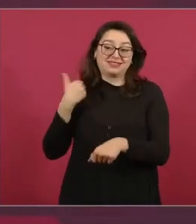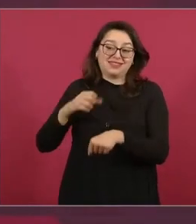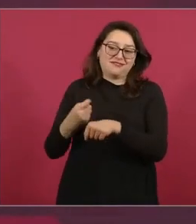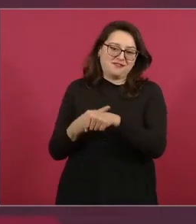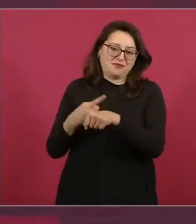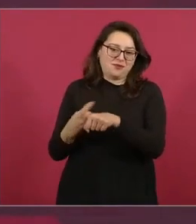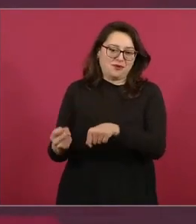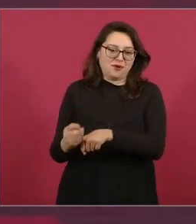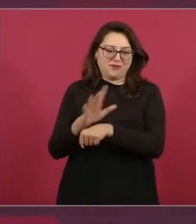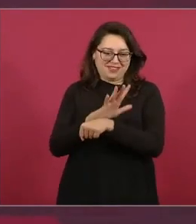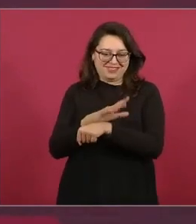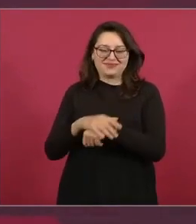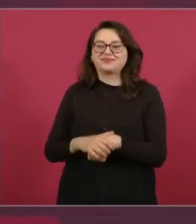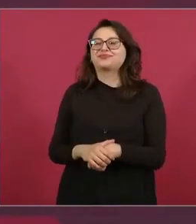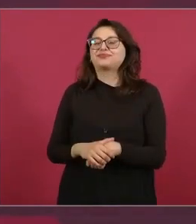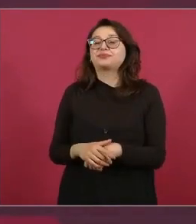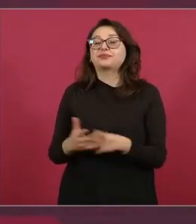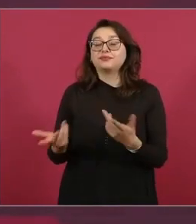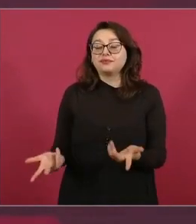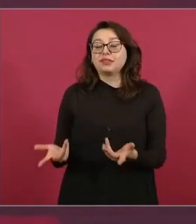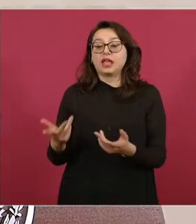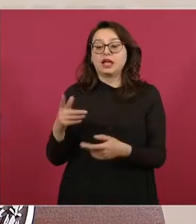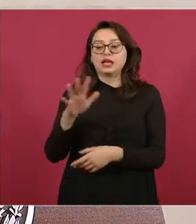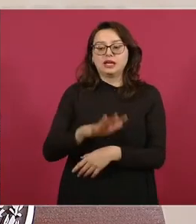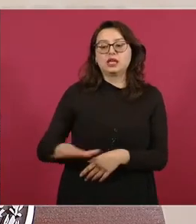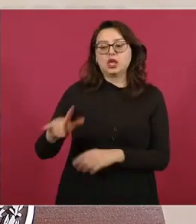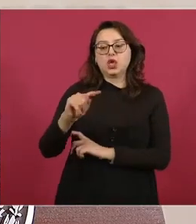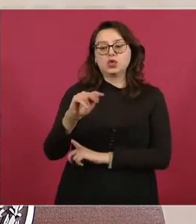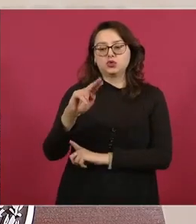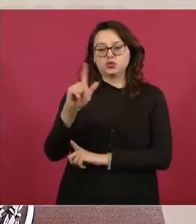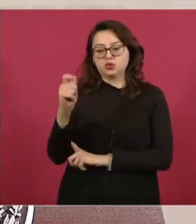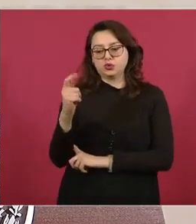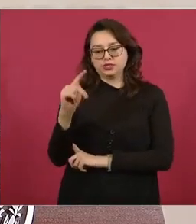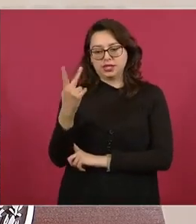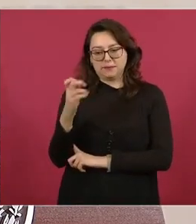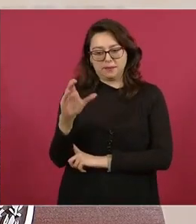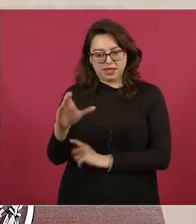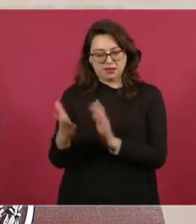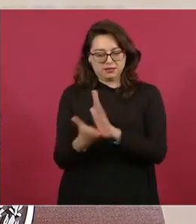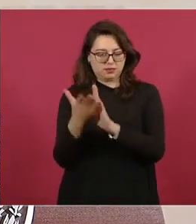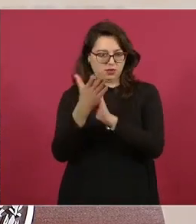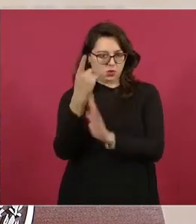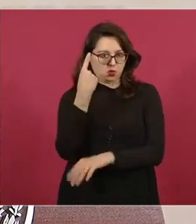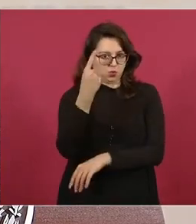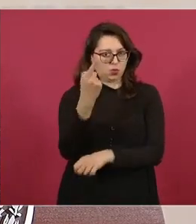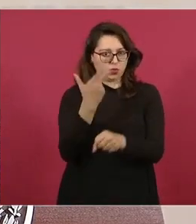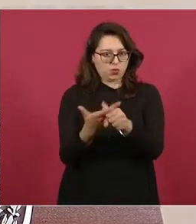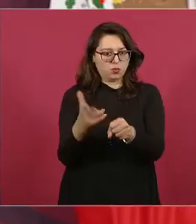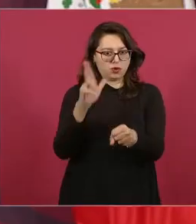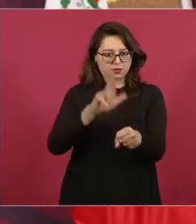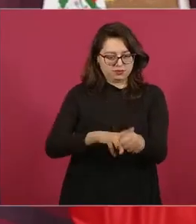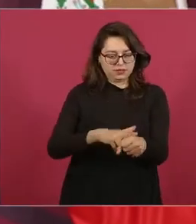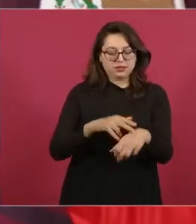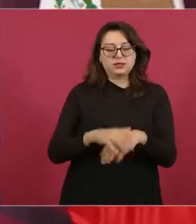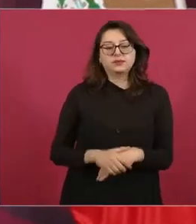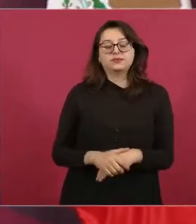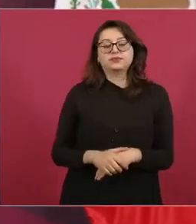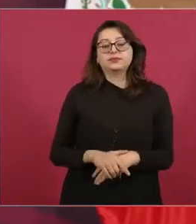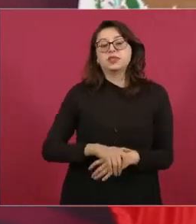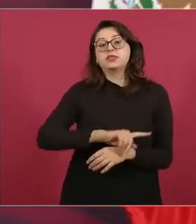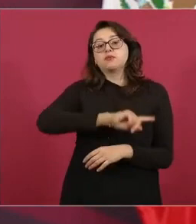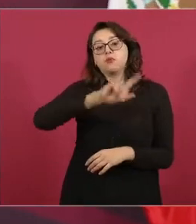en Tuxtepec, y luego voy a la